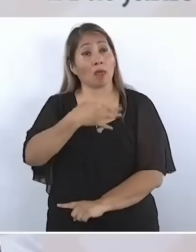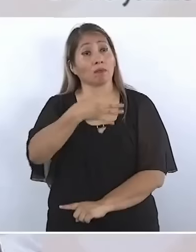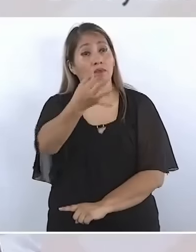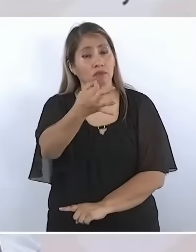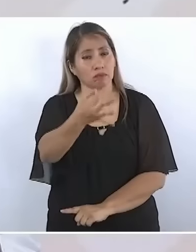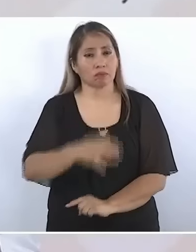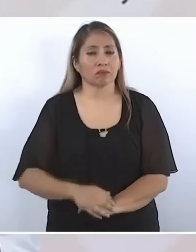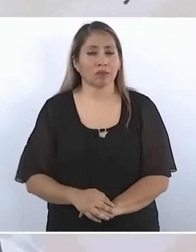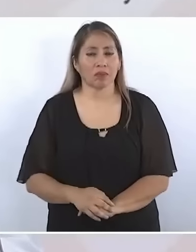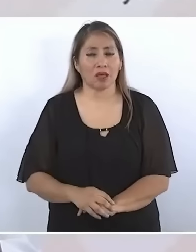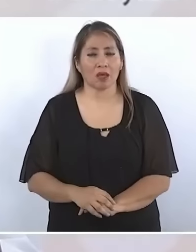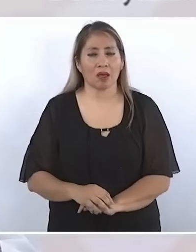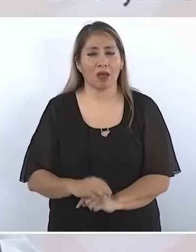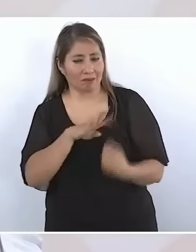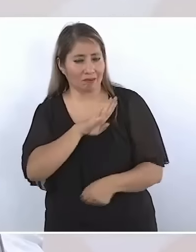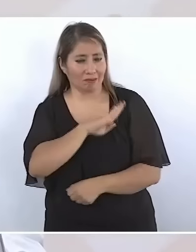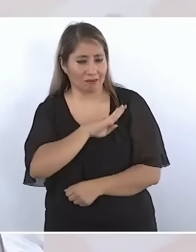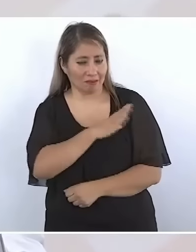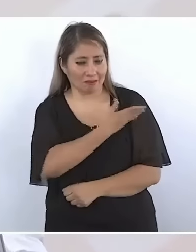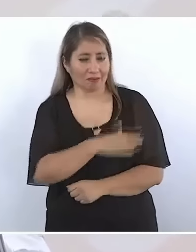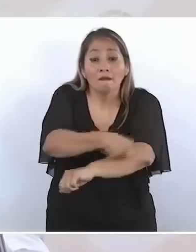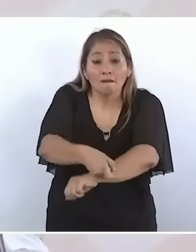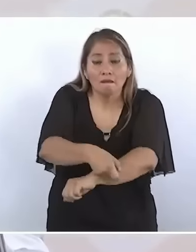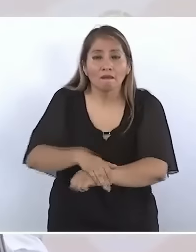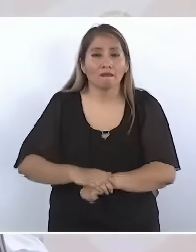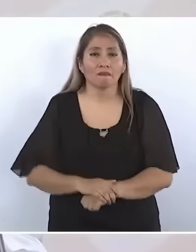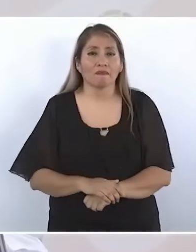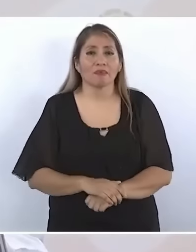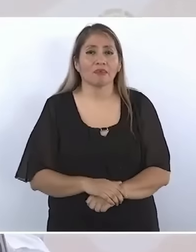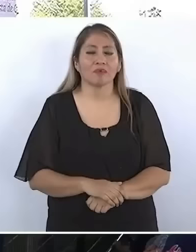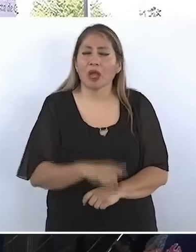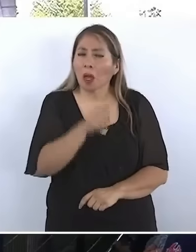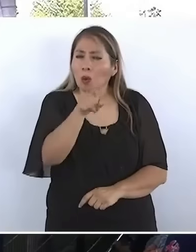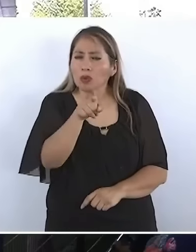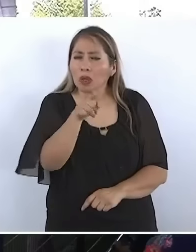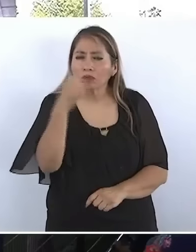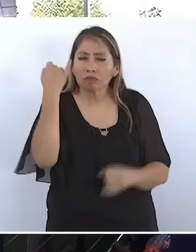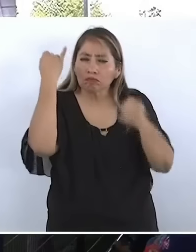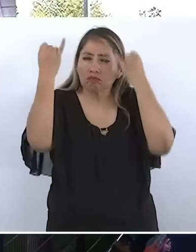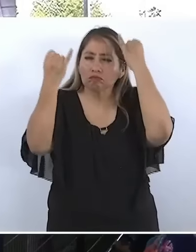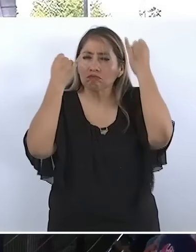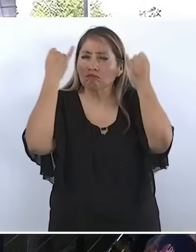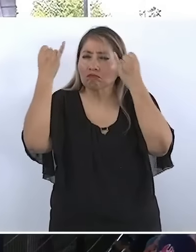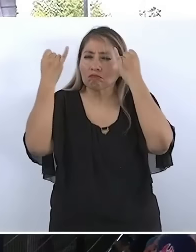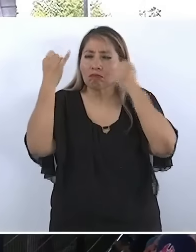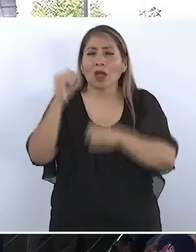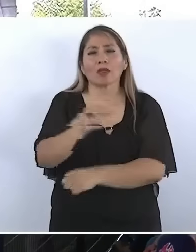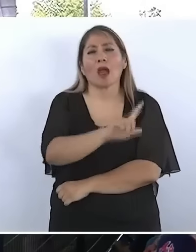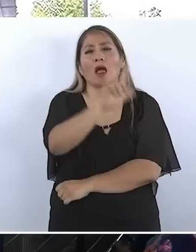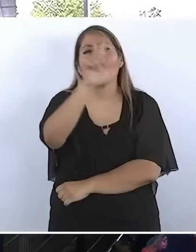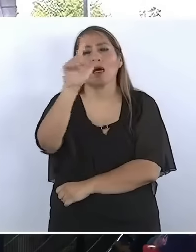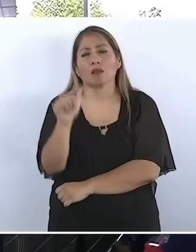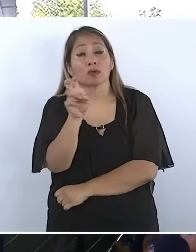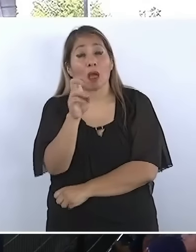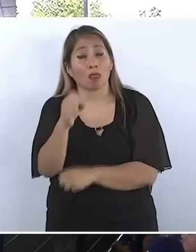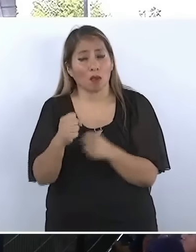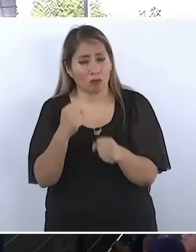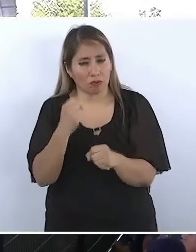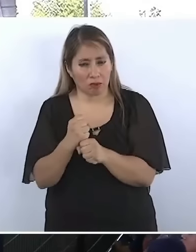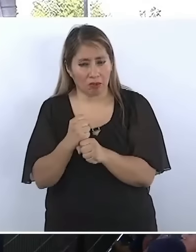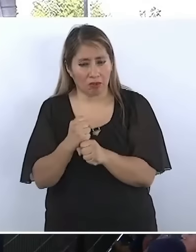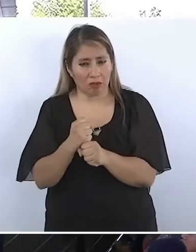electa, Claudia Sheinbaum. Imagínense lo que significa que después de 200 años de